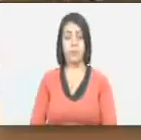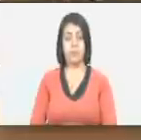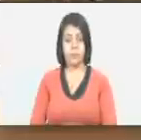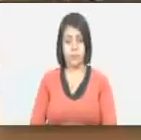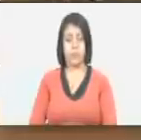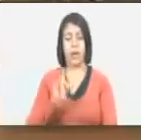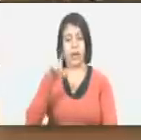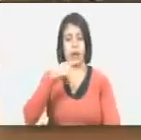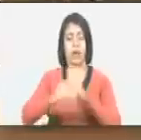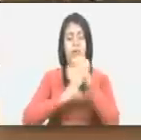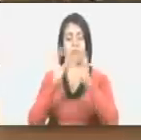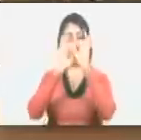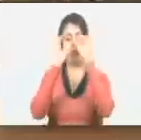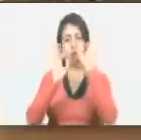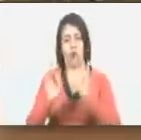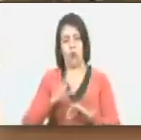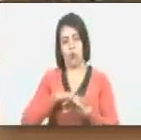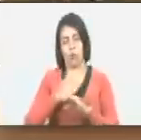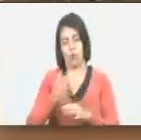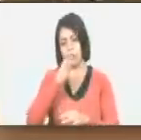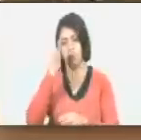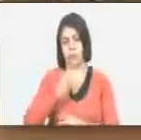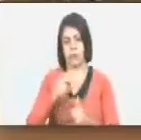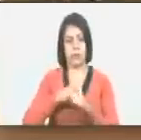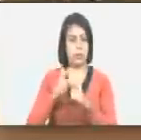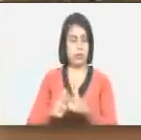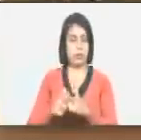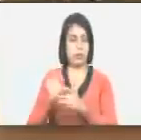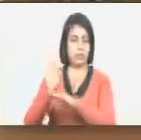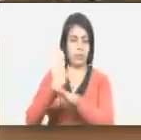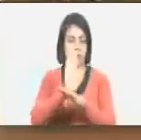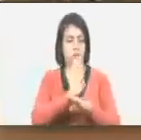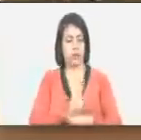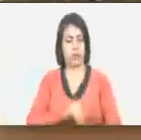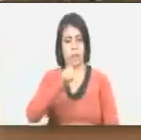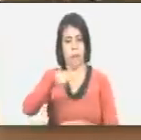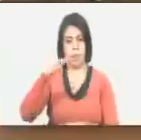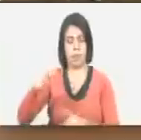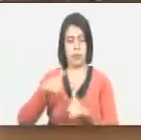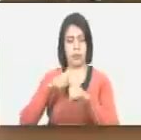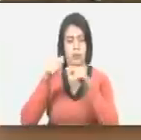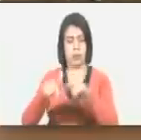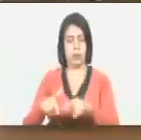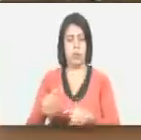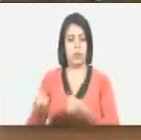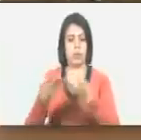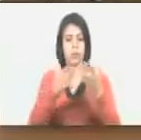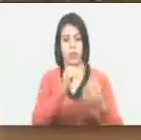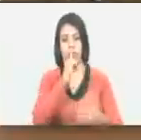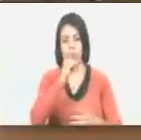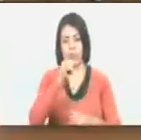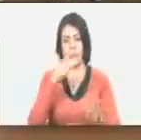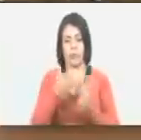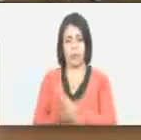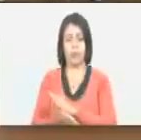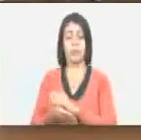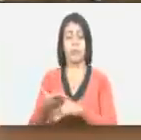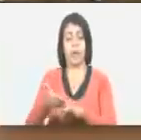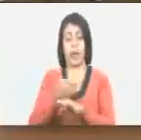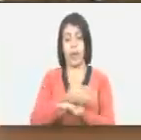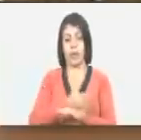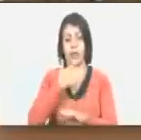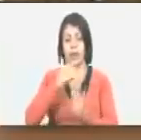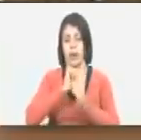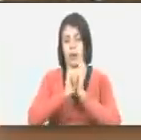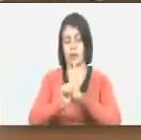Estado implementará mecanismos que garanticen la protección de las personas que ofrezcan información a los fines previstos de